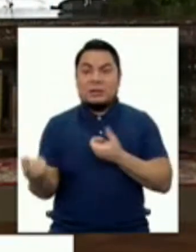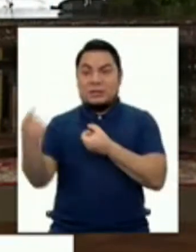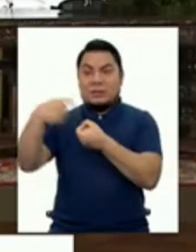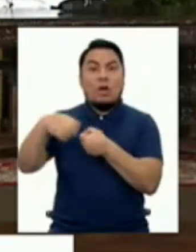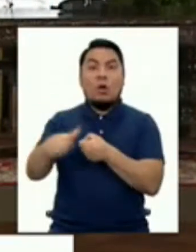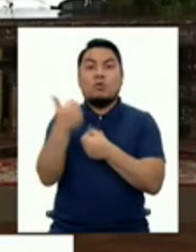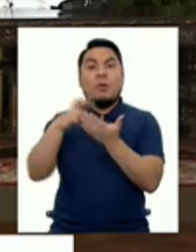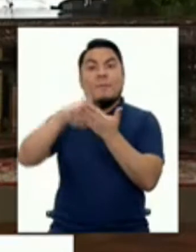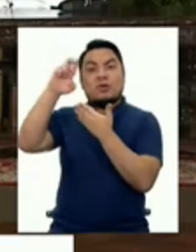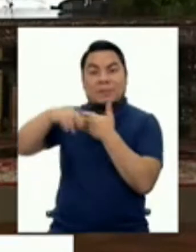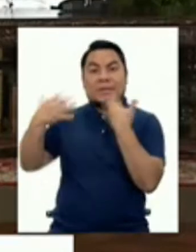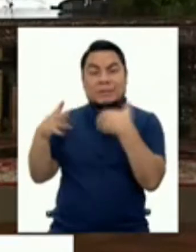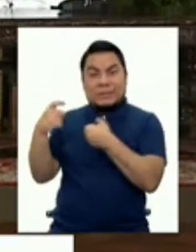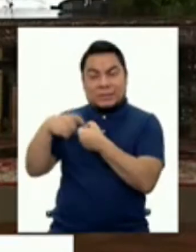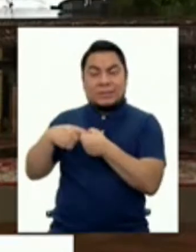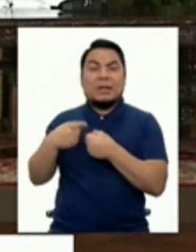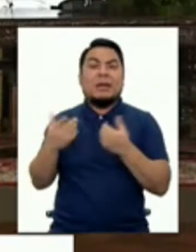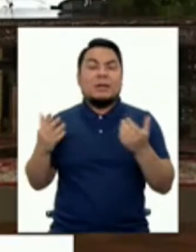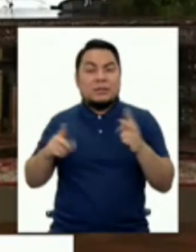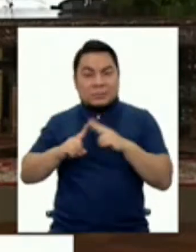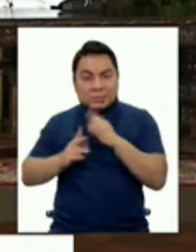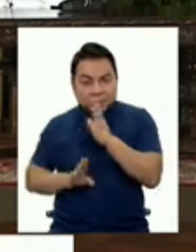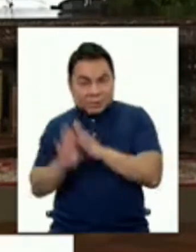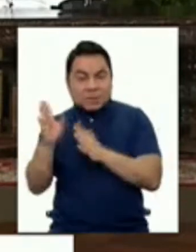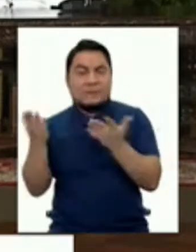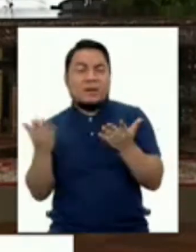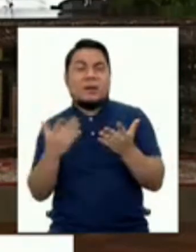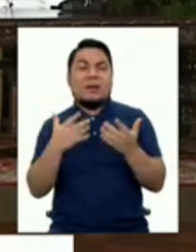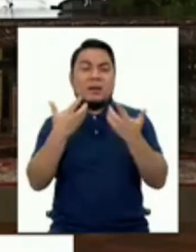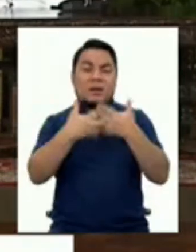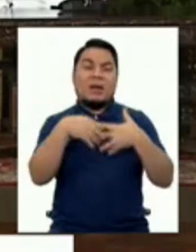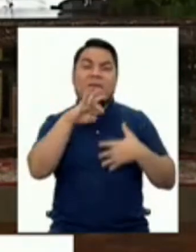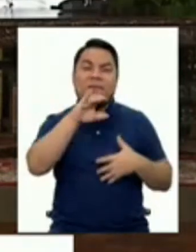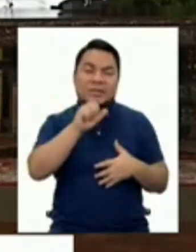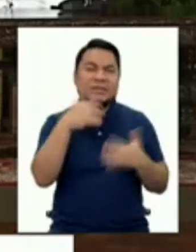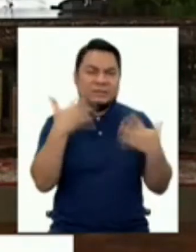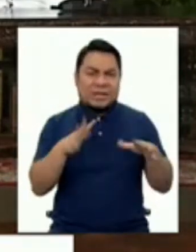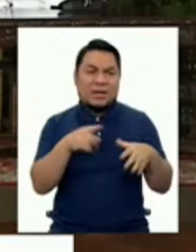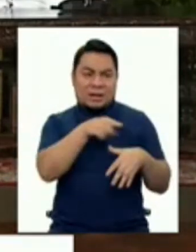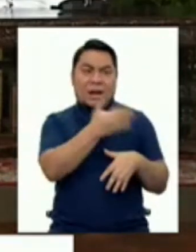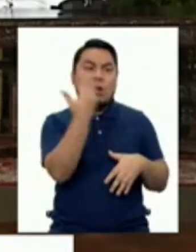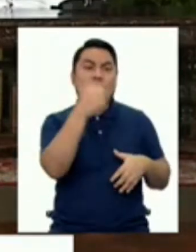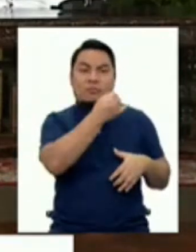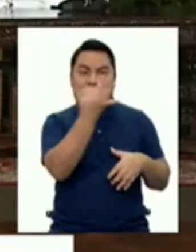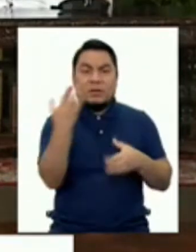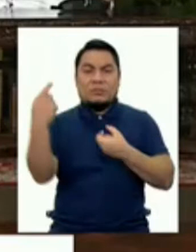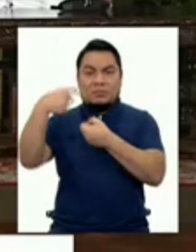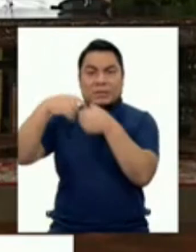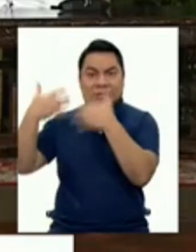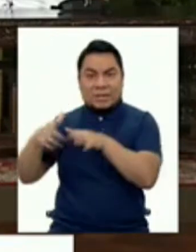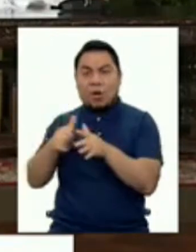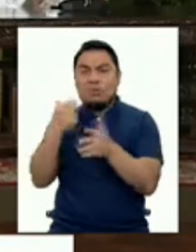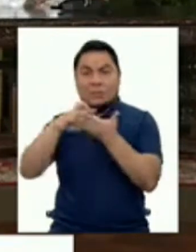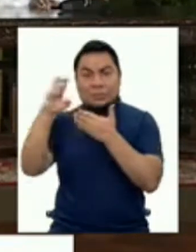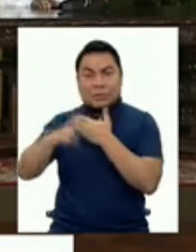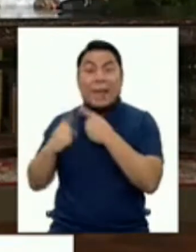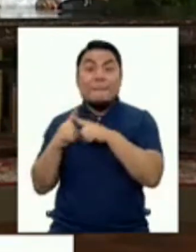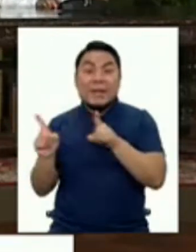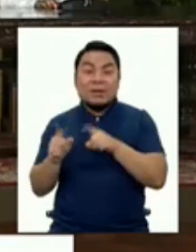los otros programas, Reactivas, FAEMIPE, ya han accedido a crédito. Pero ahora, dado que es un